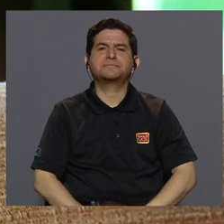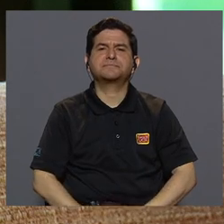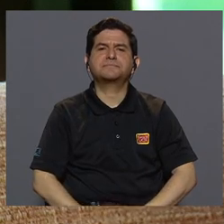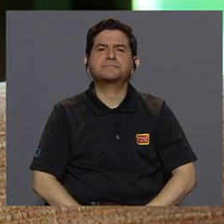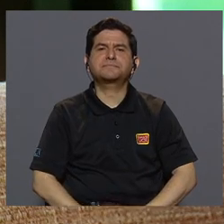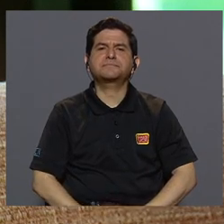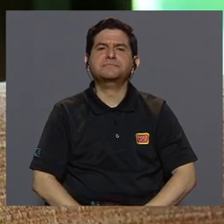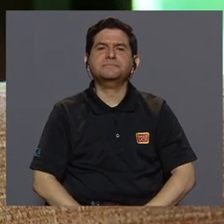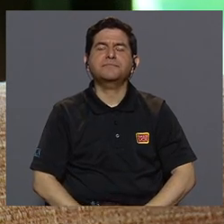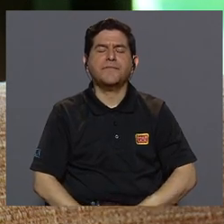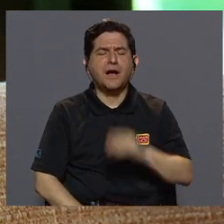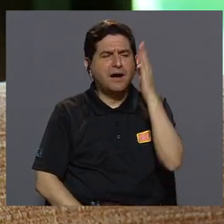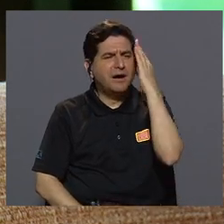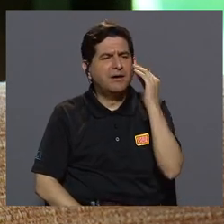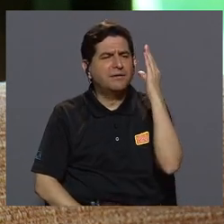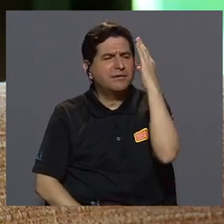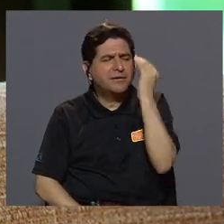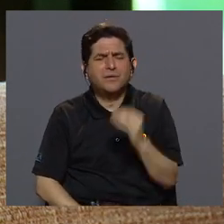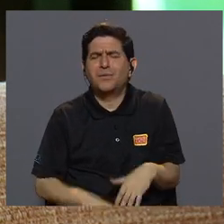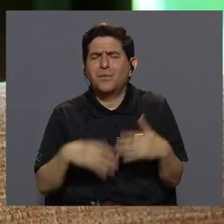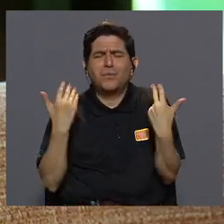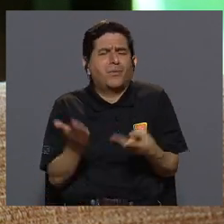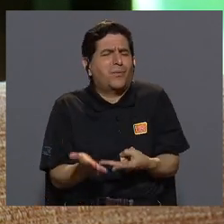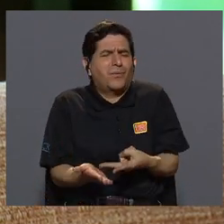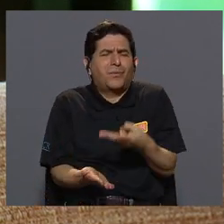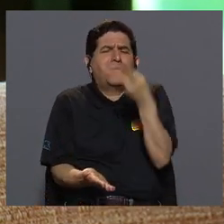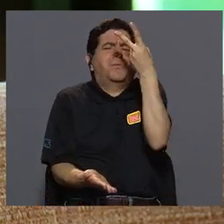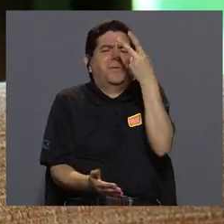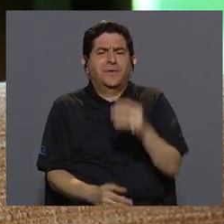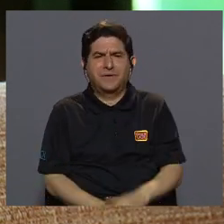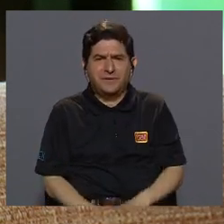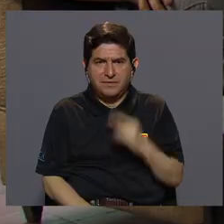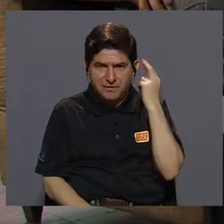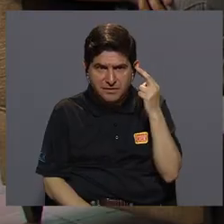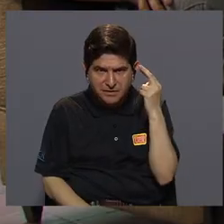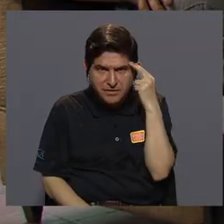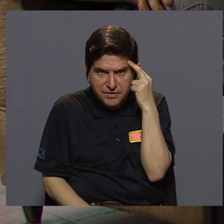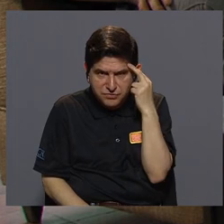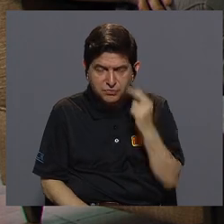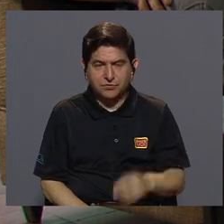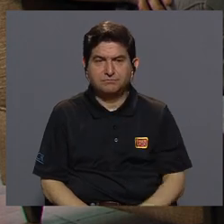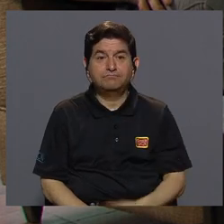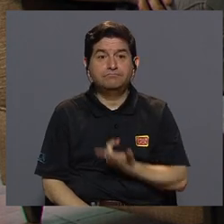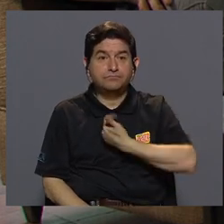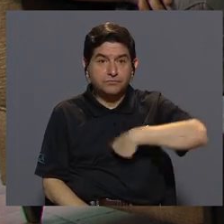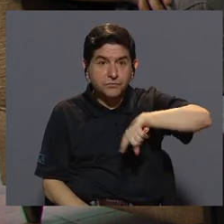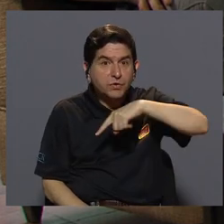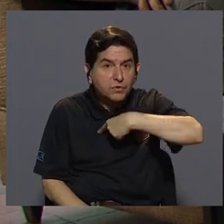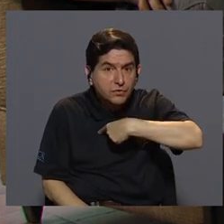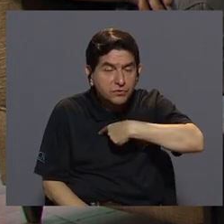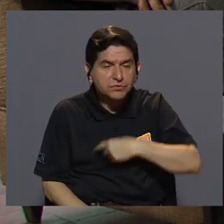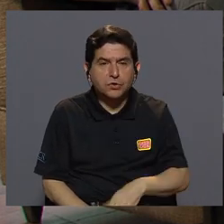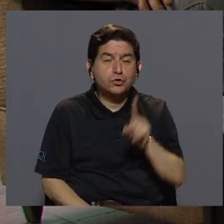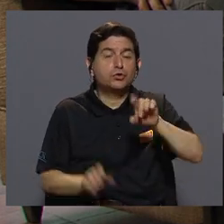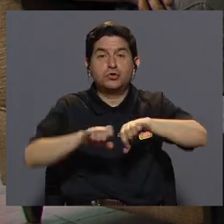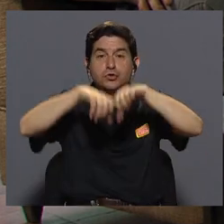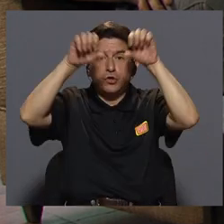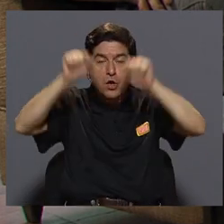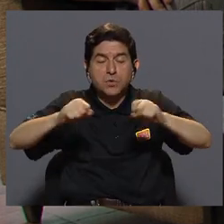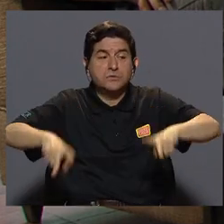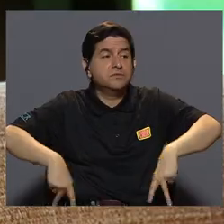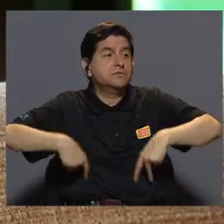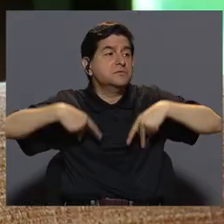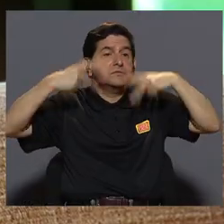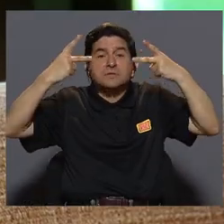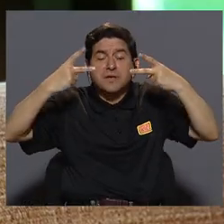Exactamente. Entonces fue una experiencia muy rica, porque pasamos de un sistema